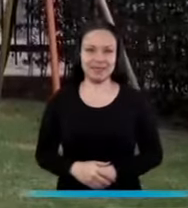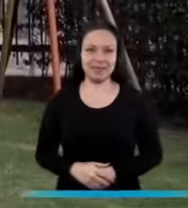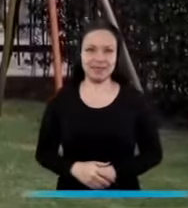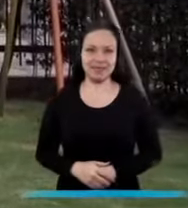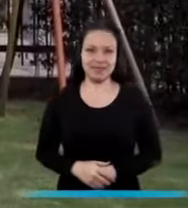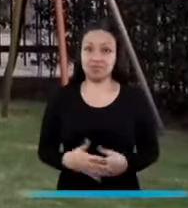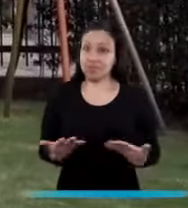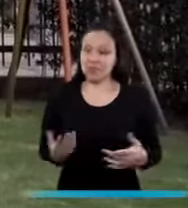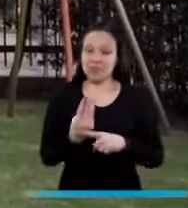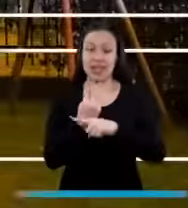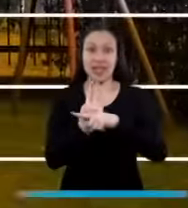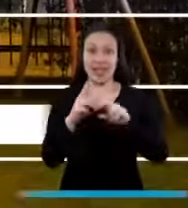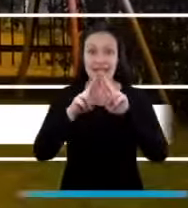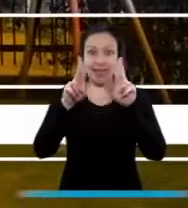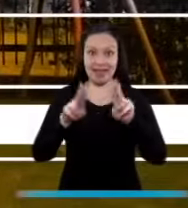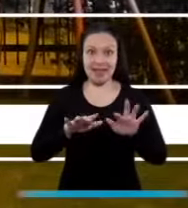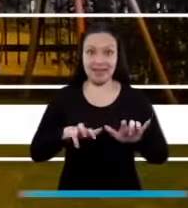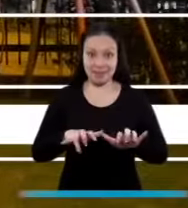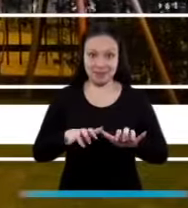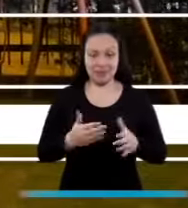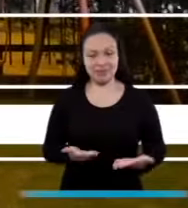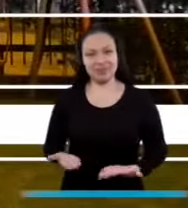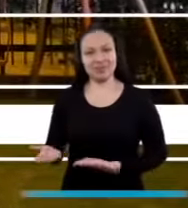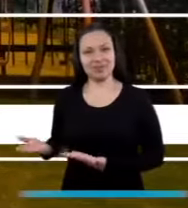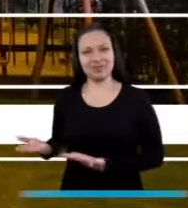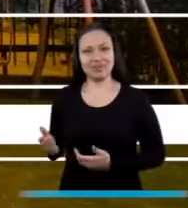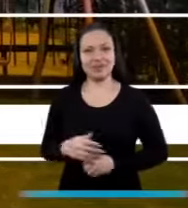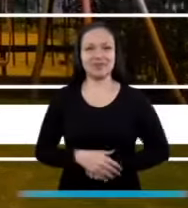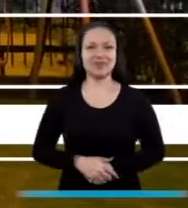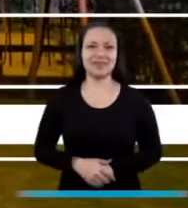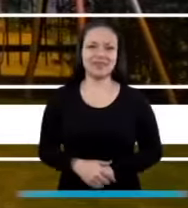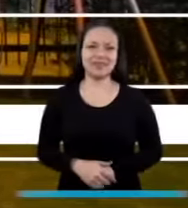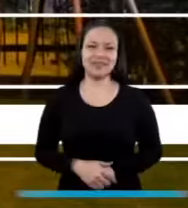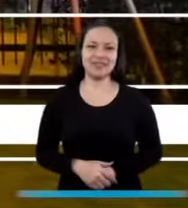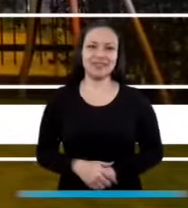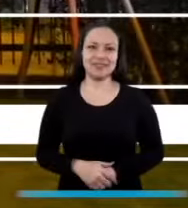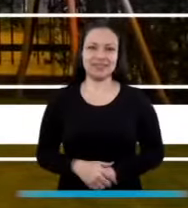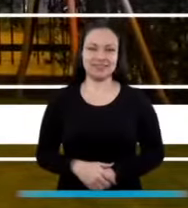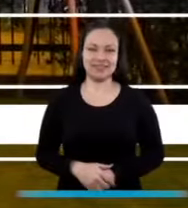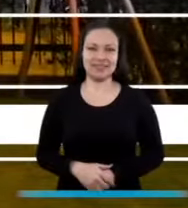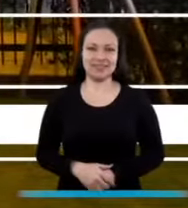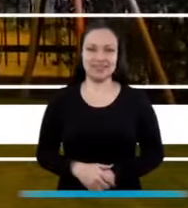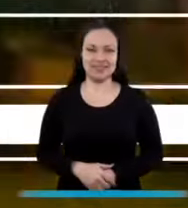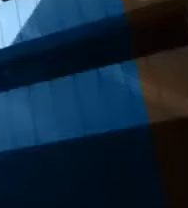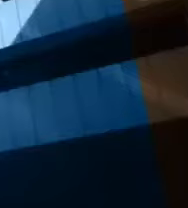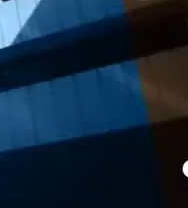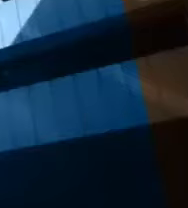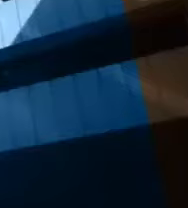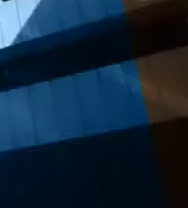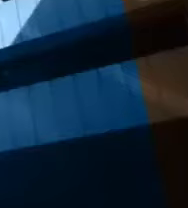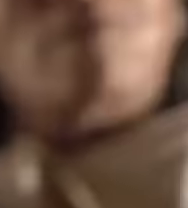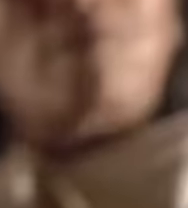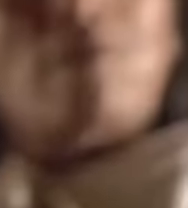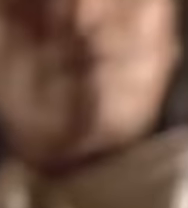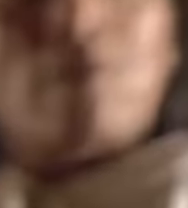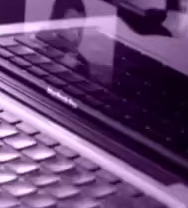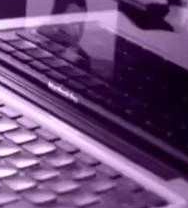018000-940-808 o a través de nuestra sede electrónica en www.procuraduría.gov.co.